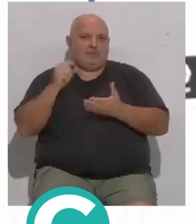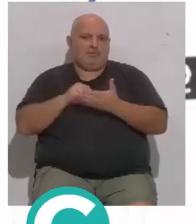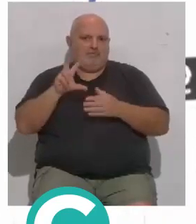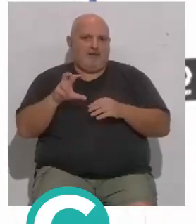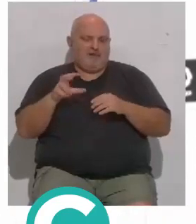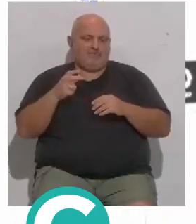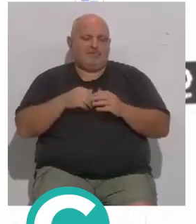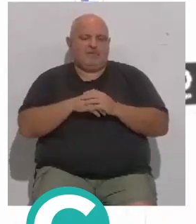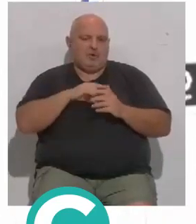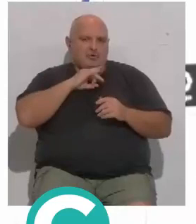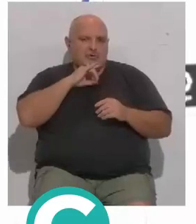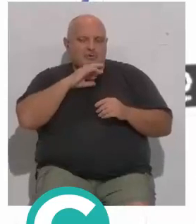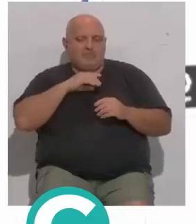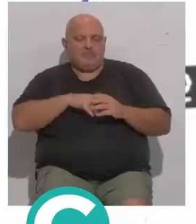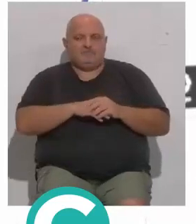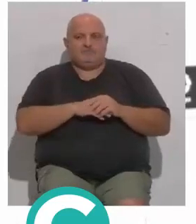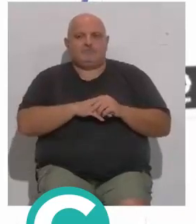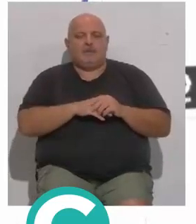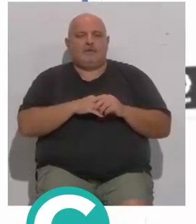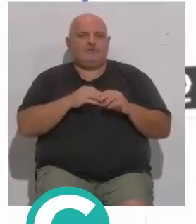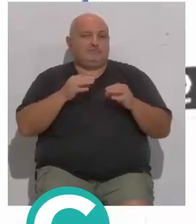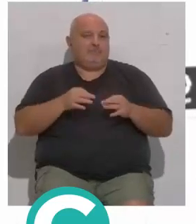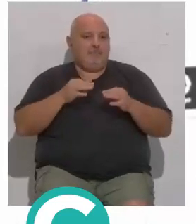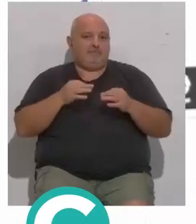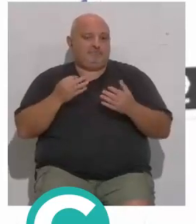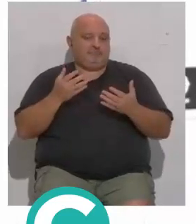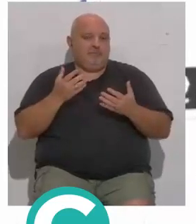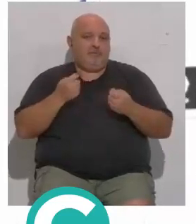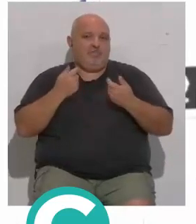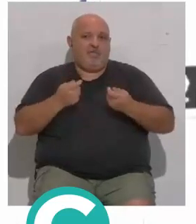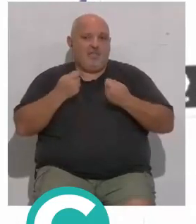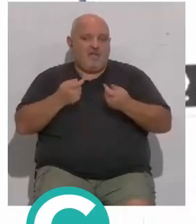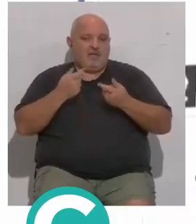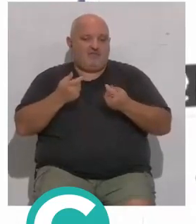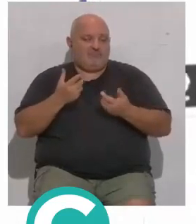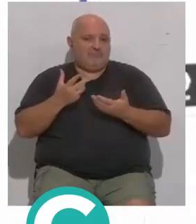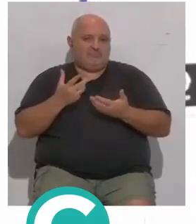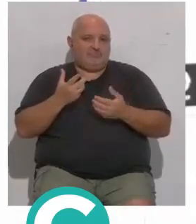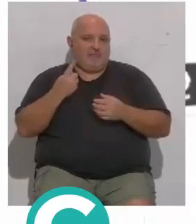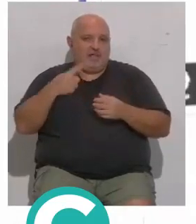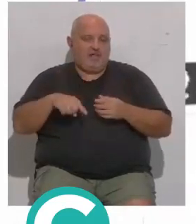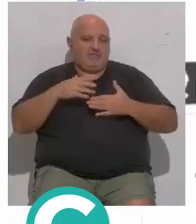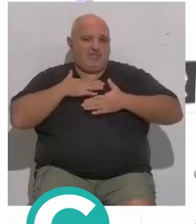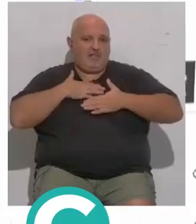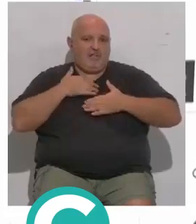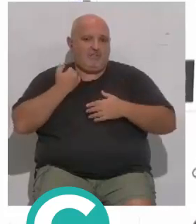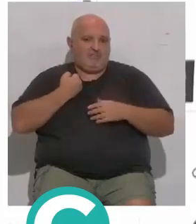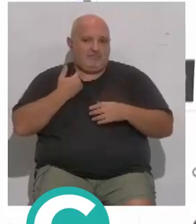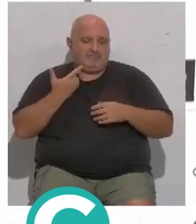creo que lo he dicho siempre, estoy aquí para poder aportar todo lo que tengo, bueno,